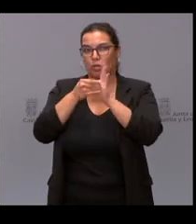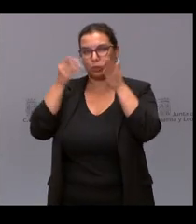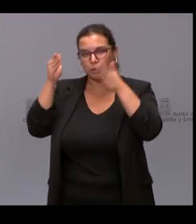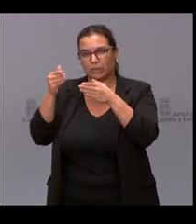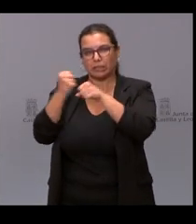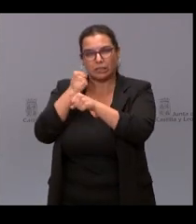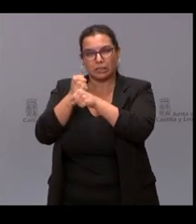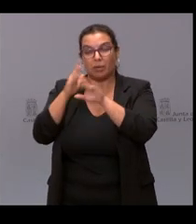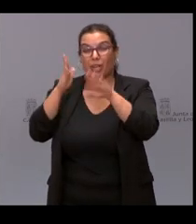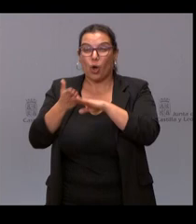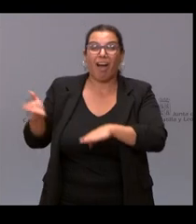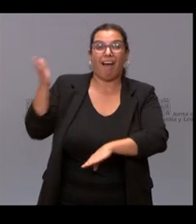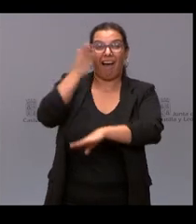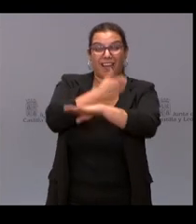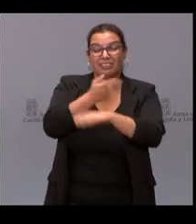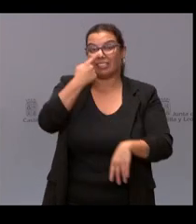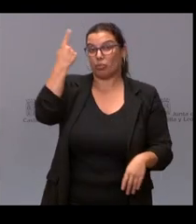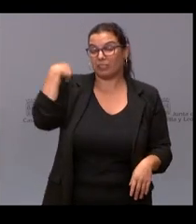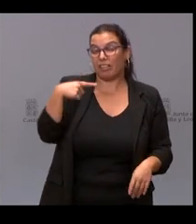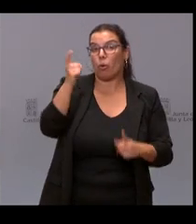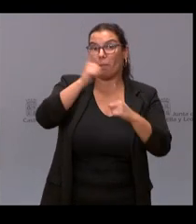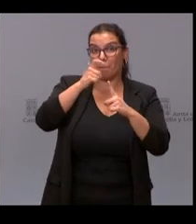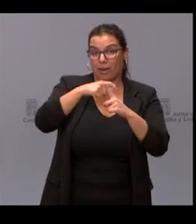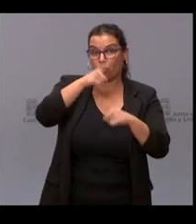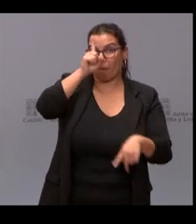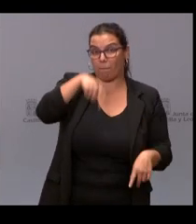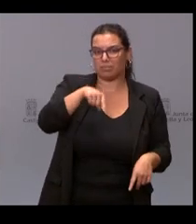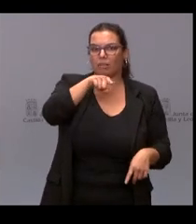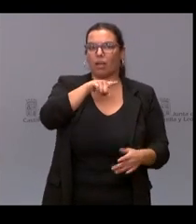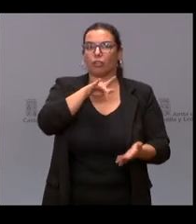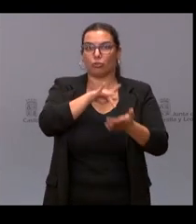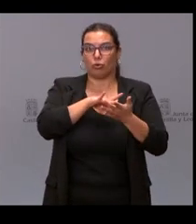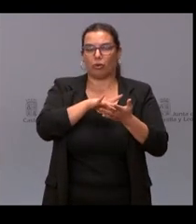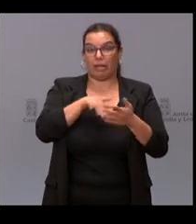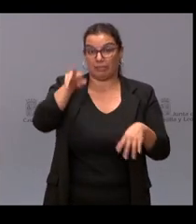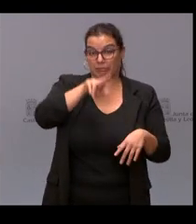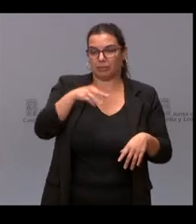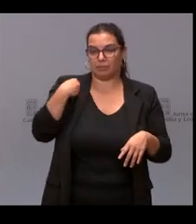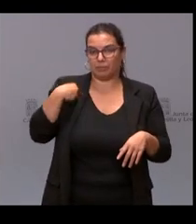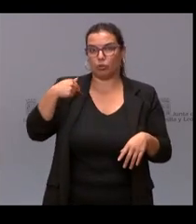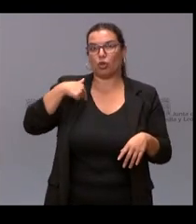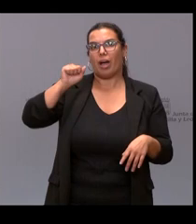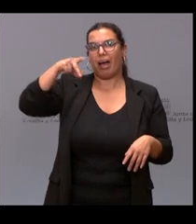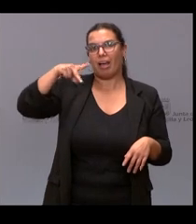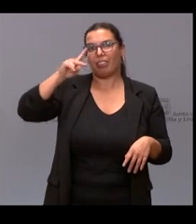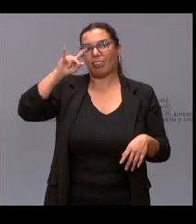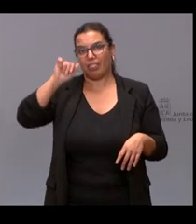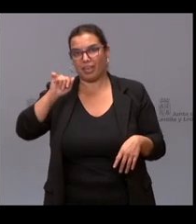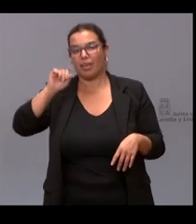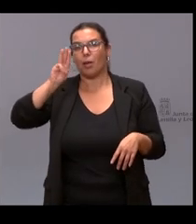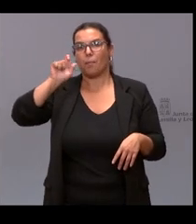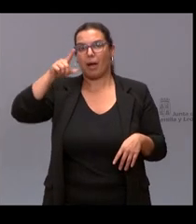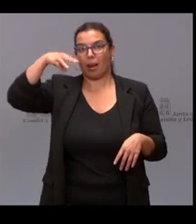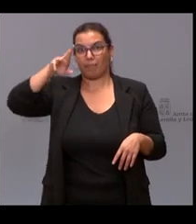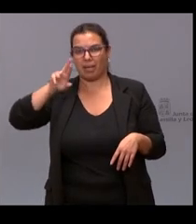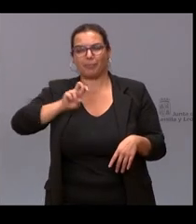en el mes de mayo del año pasado, cuando, vuelvo a repetir, estuve con Andy Palmer y con Eva, bueno,